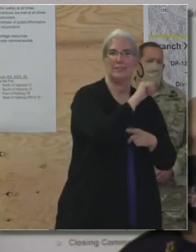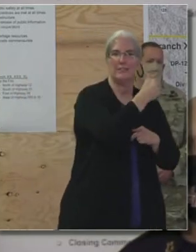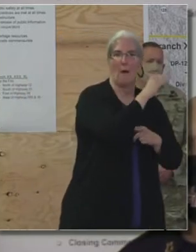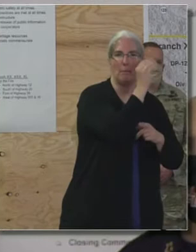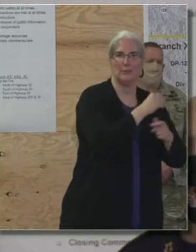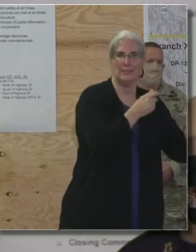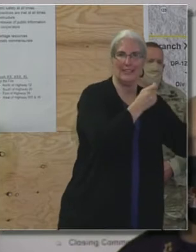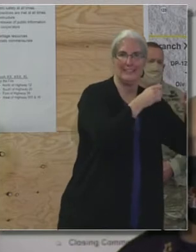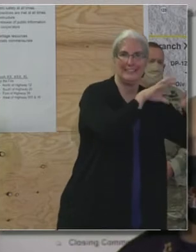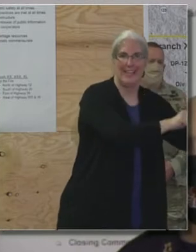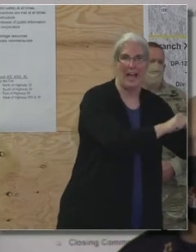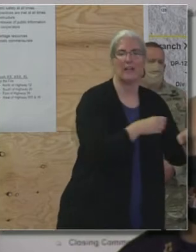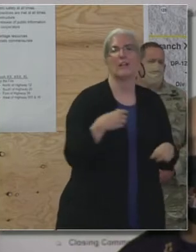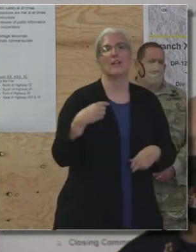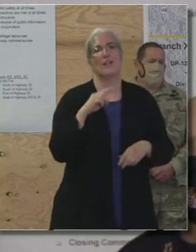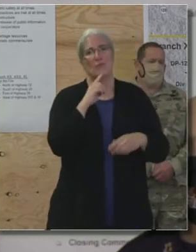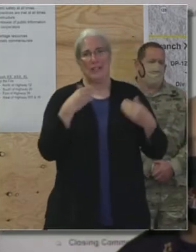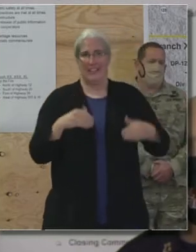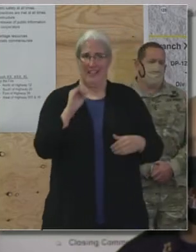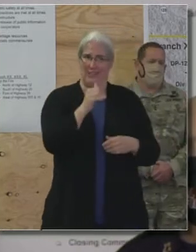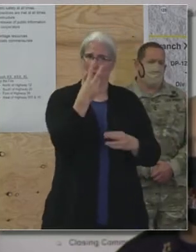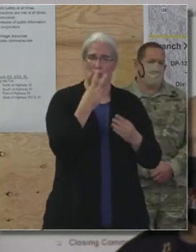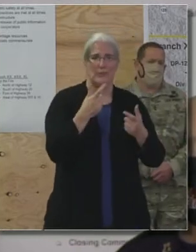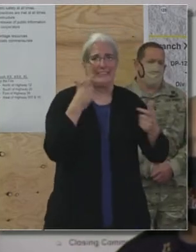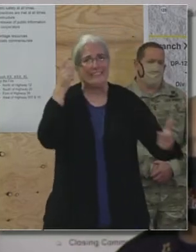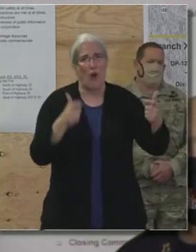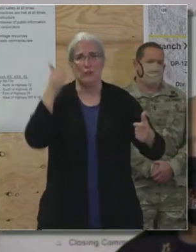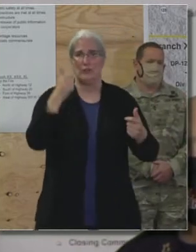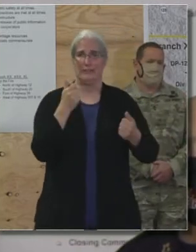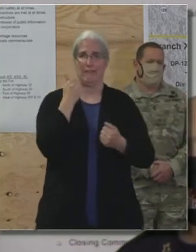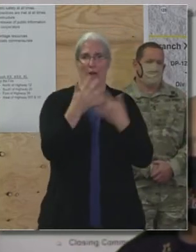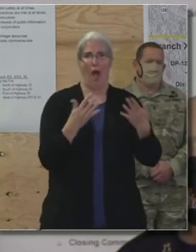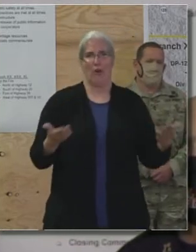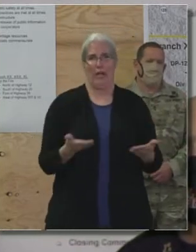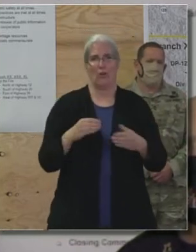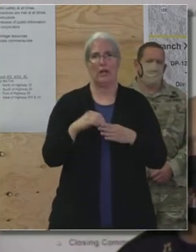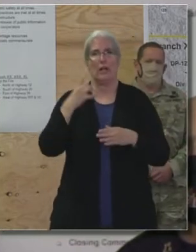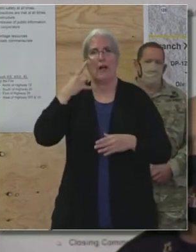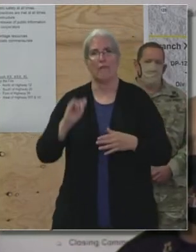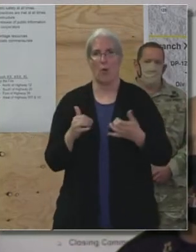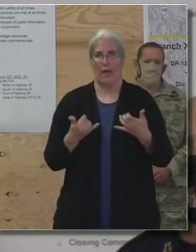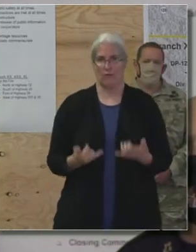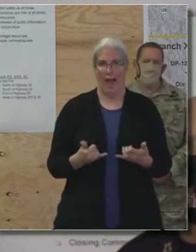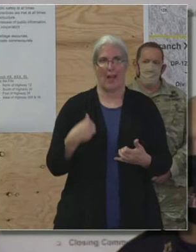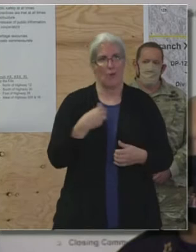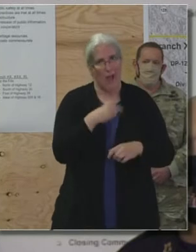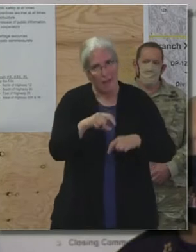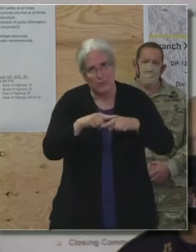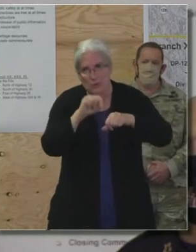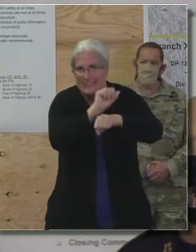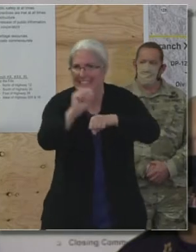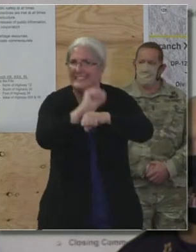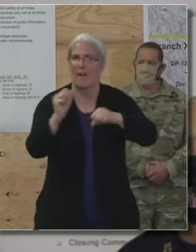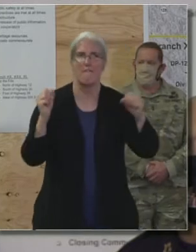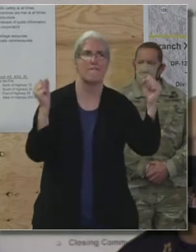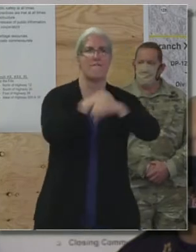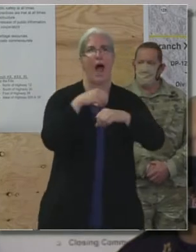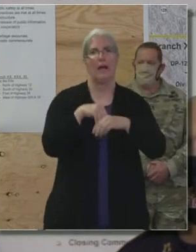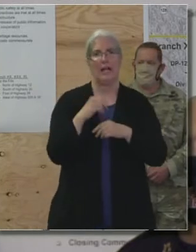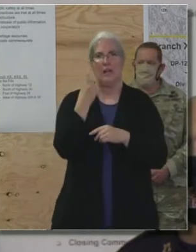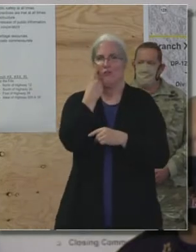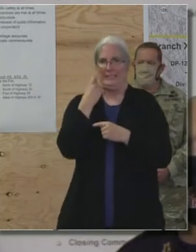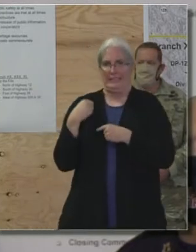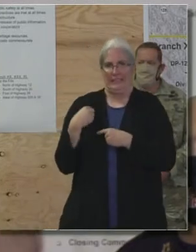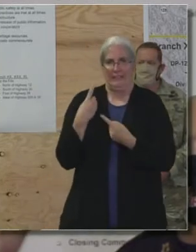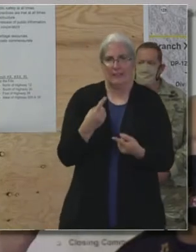de los incendios más graves en el estado de california actualmente de los 20 más grandes que hemos tenido que batallar en la historia